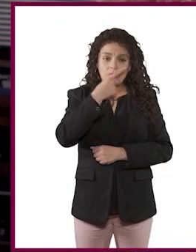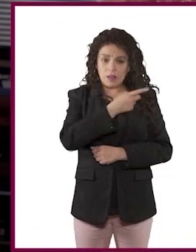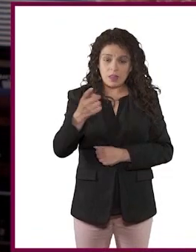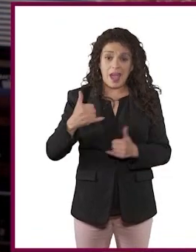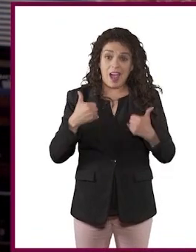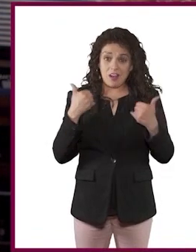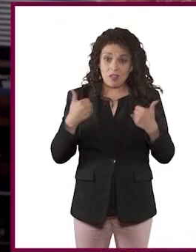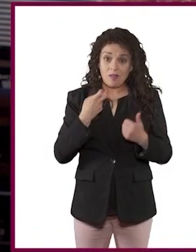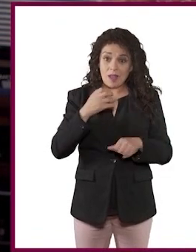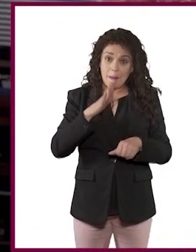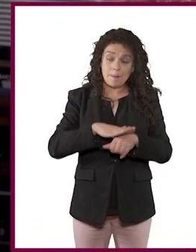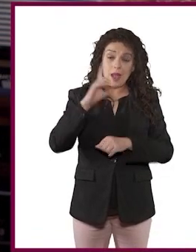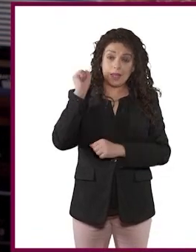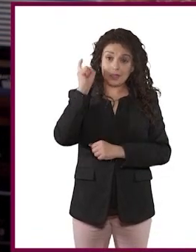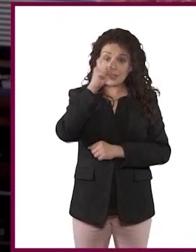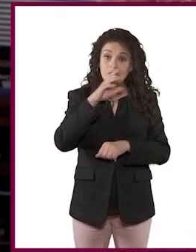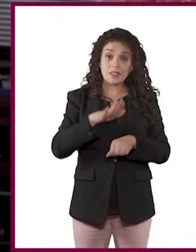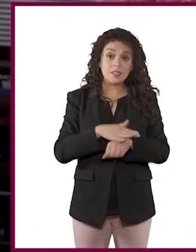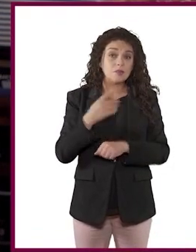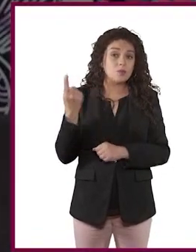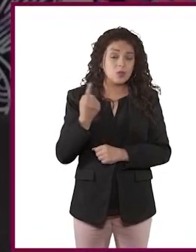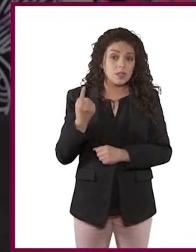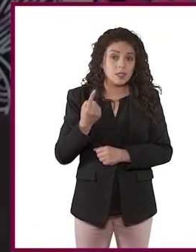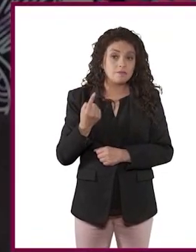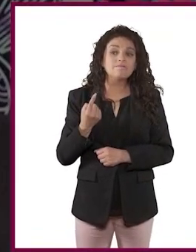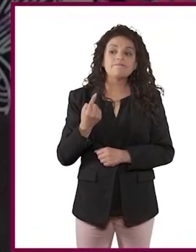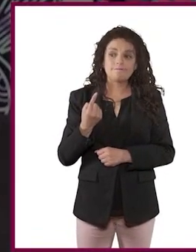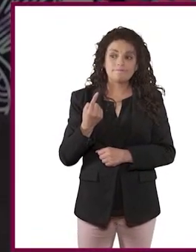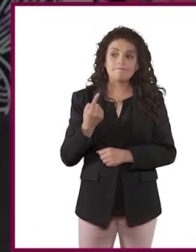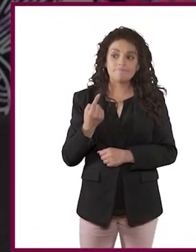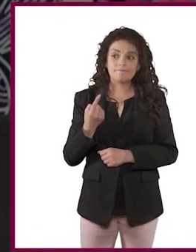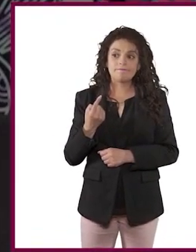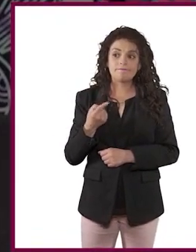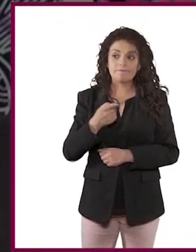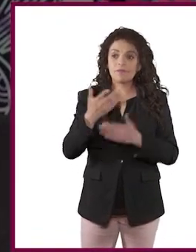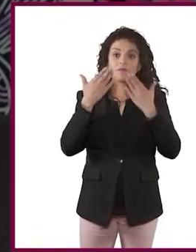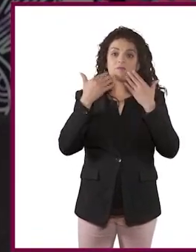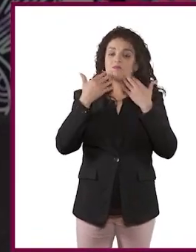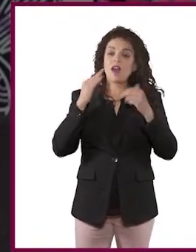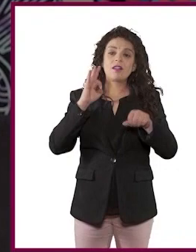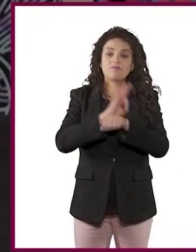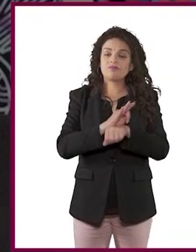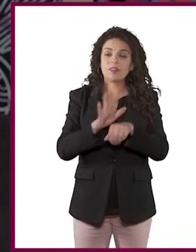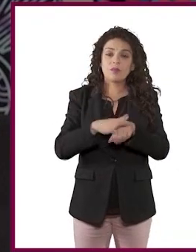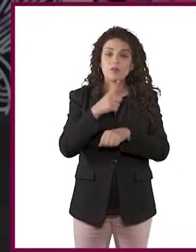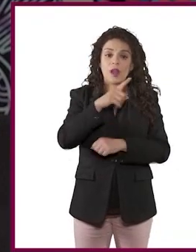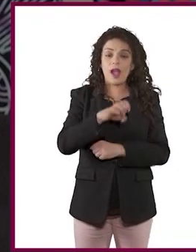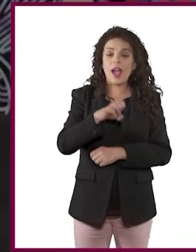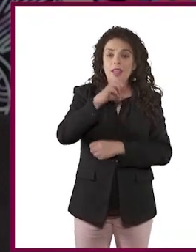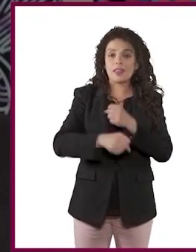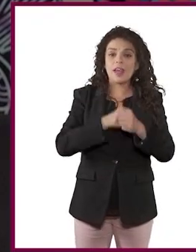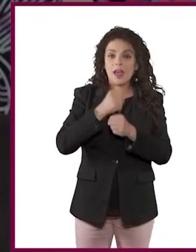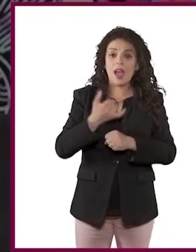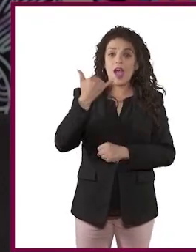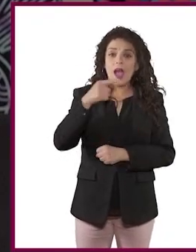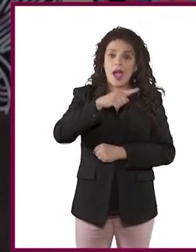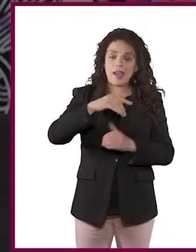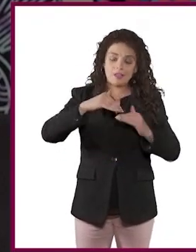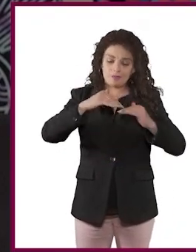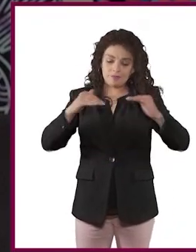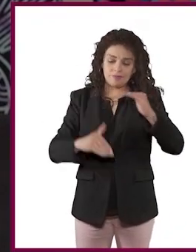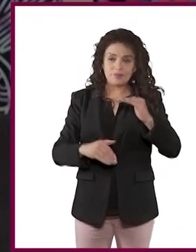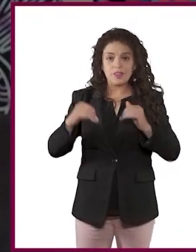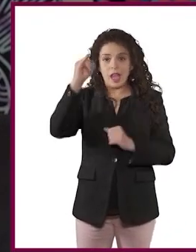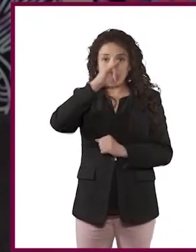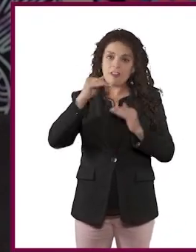jóvenes, esta situación es más complicada porque normalmente están en posiciones más vulnerables por su edad y su